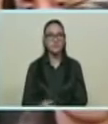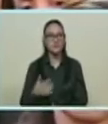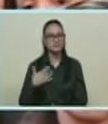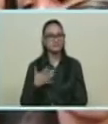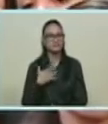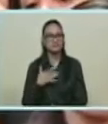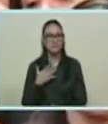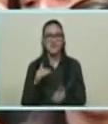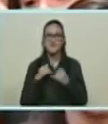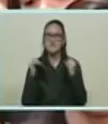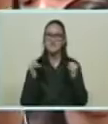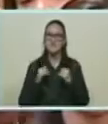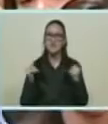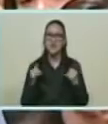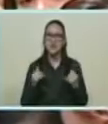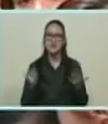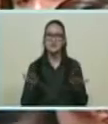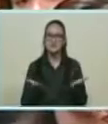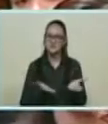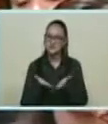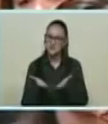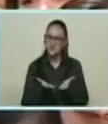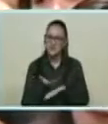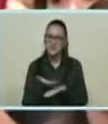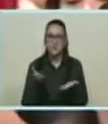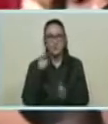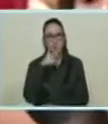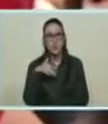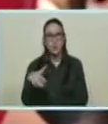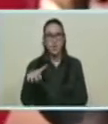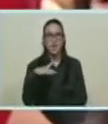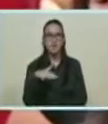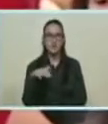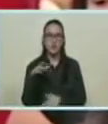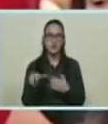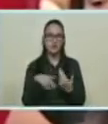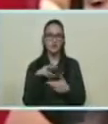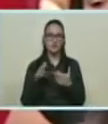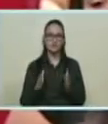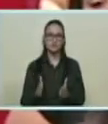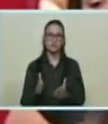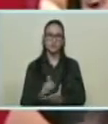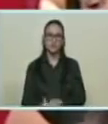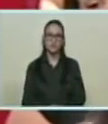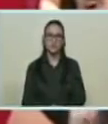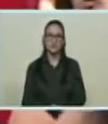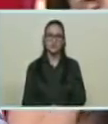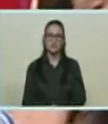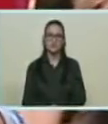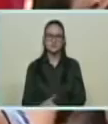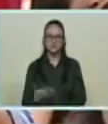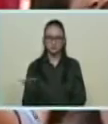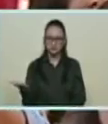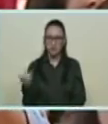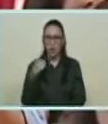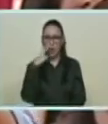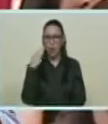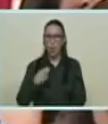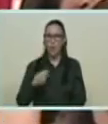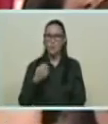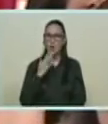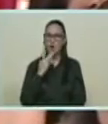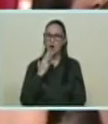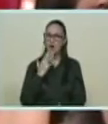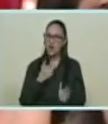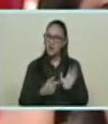feliz de poder servirle a nuestro pueblo, a nuestra revolución, y a usted, un hombre que está dando